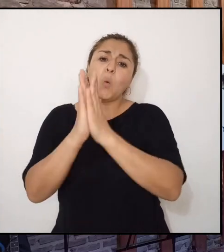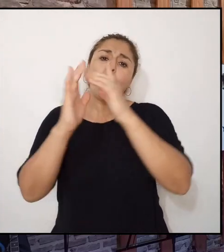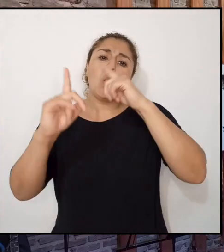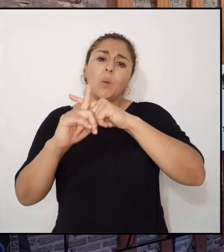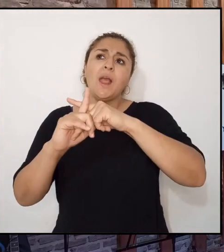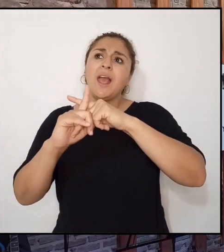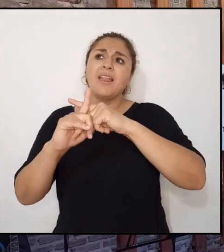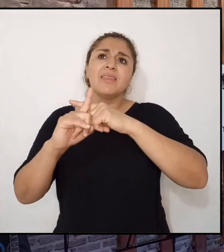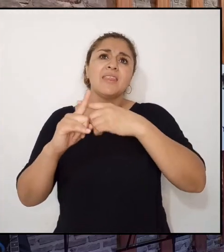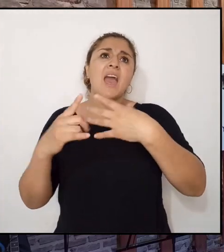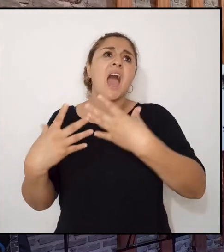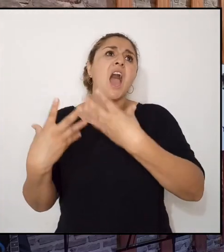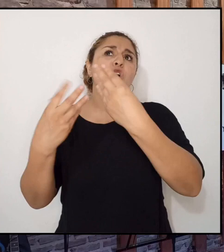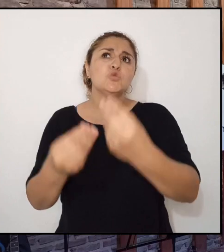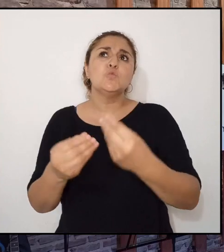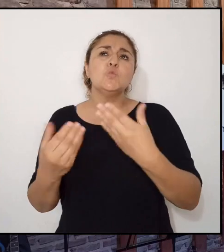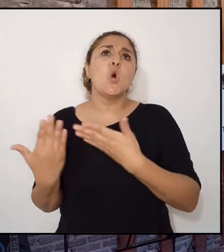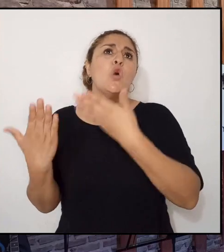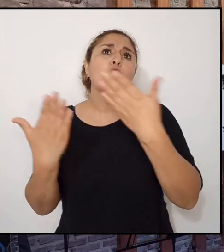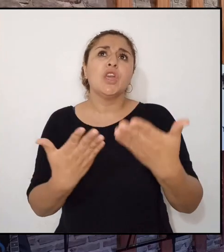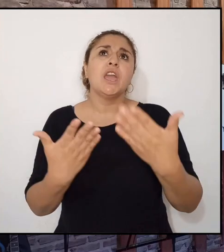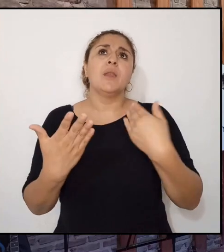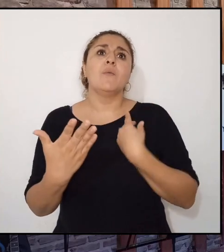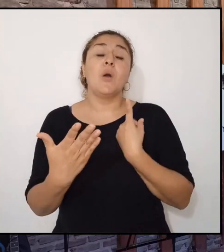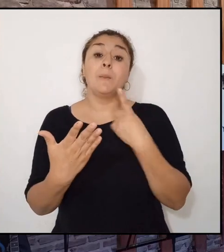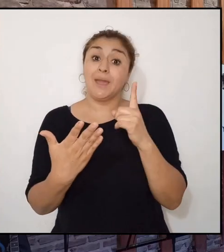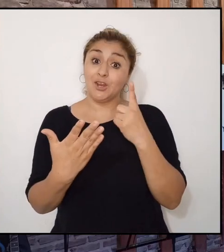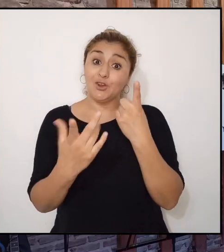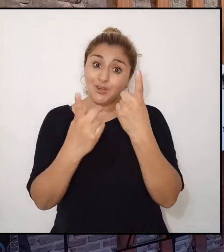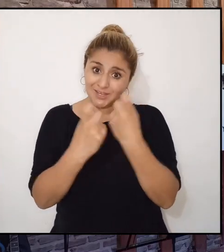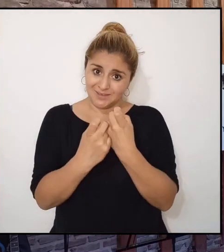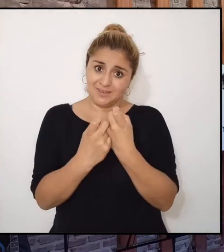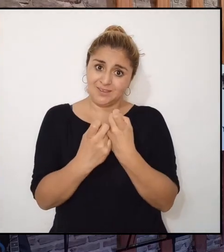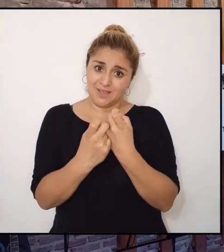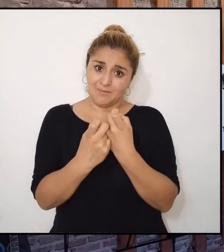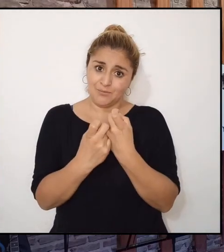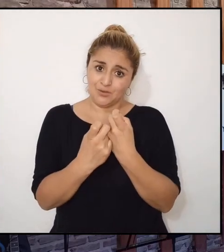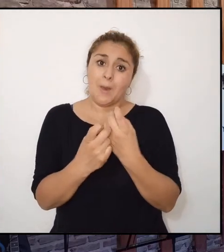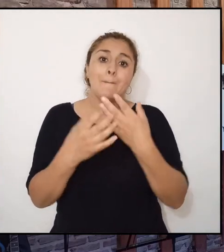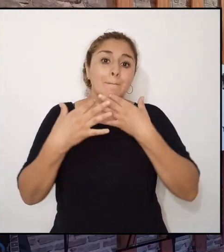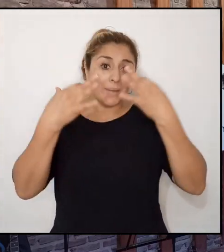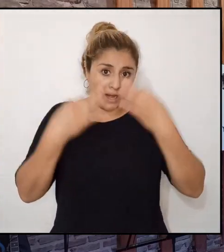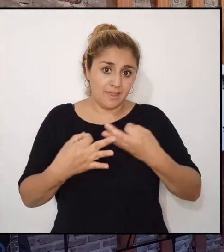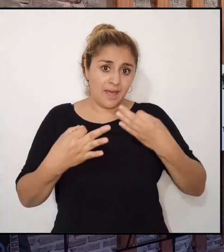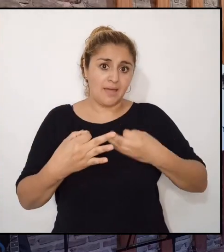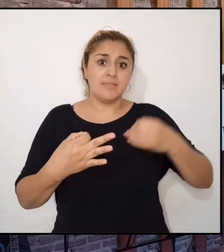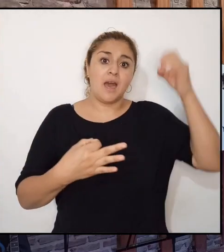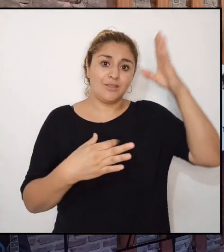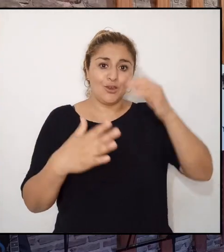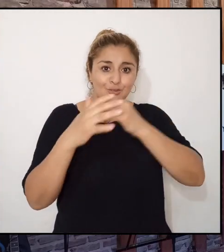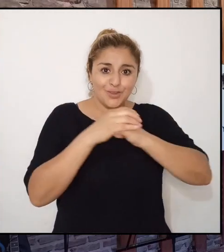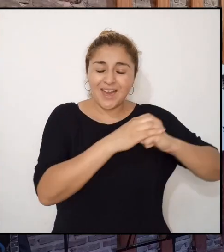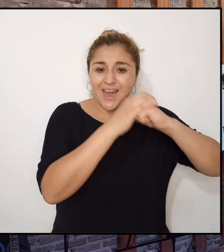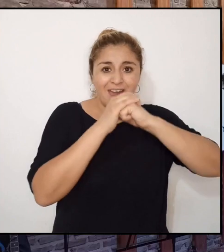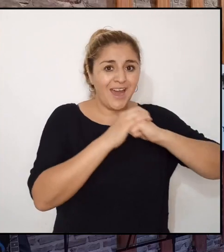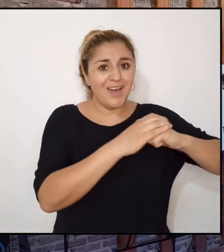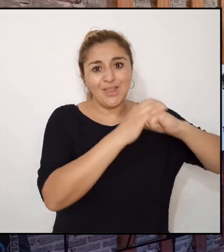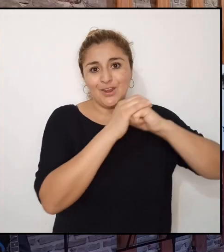se trata de adorar a Dios. Si hoy día nosotros queremos ser olor fragante delante de